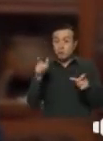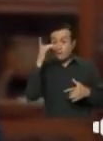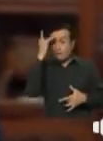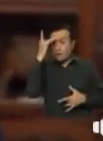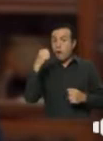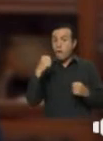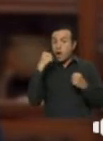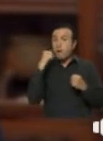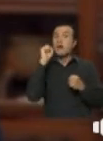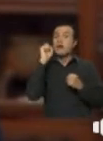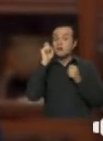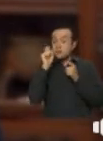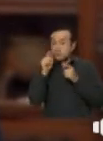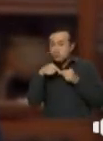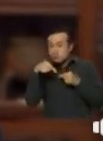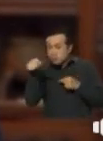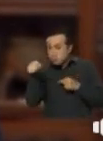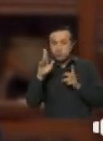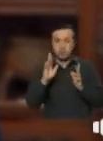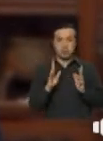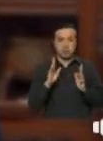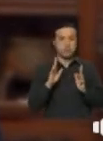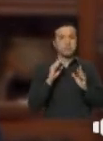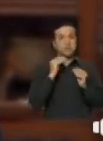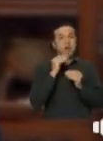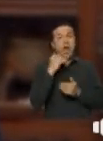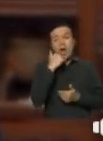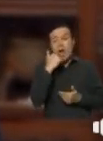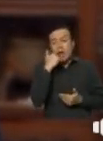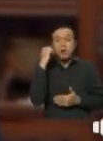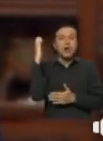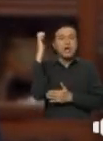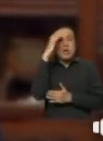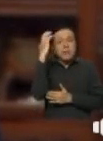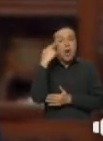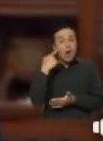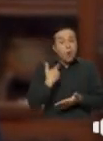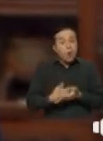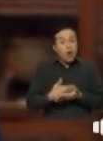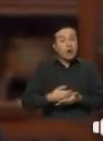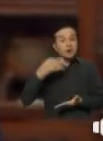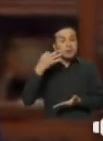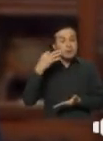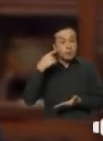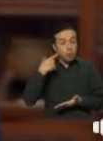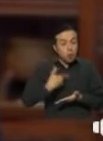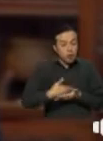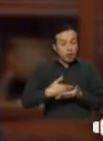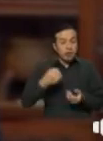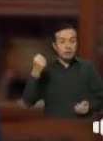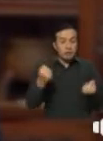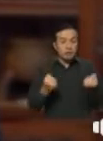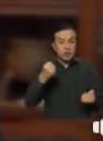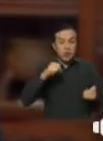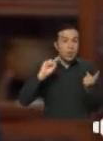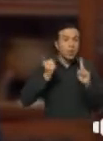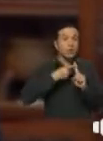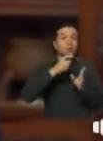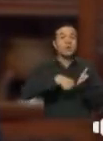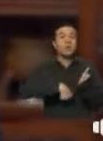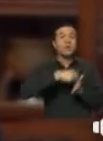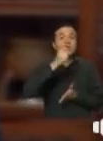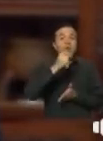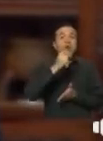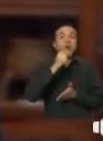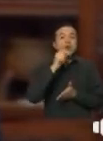graves. Quinto, por razones de fuerza mayor o emergencia comprobadas, la circulación de vehículos solo está autorizada para